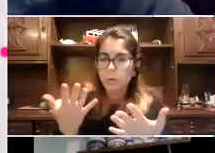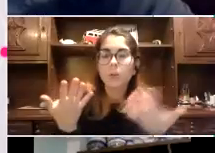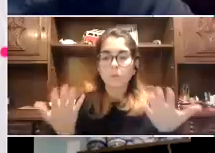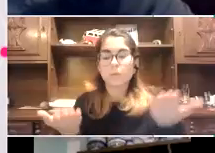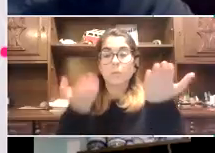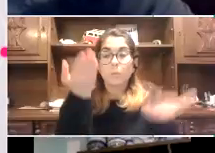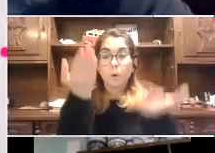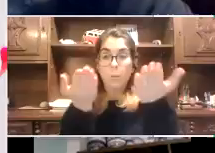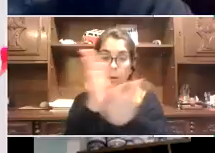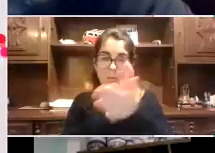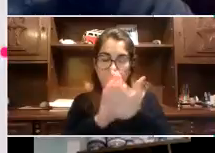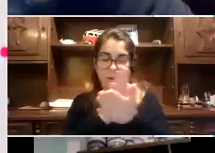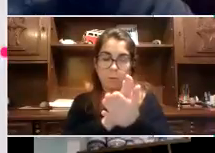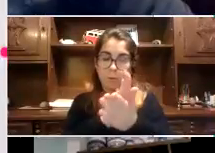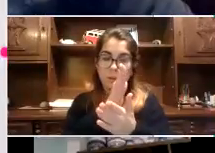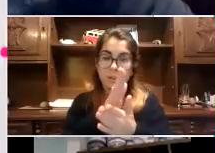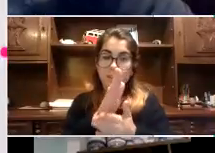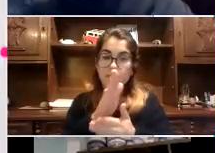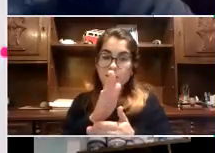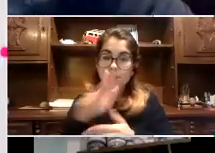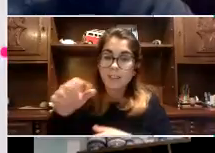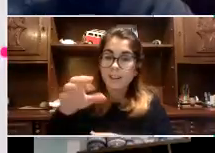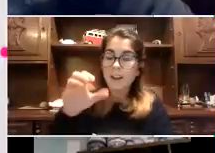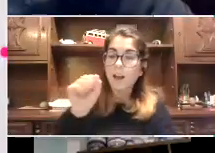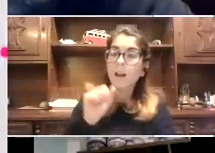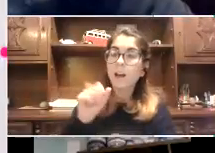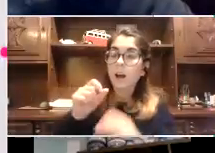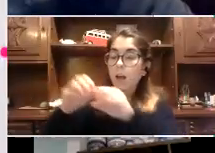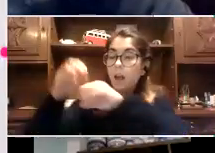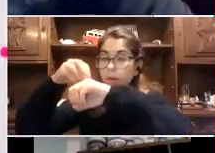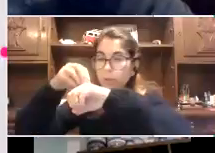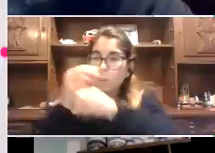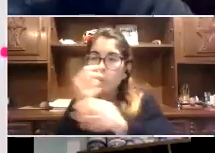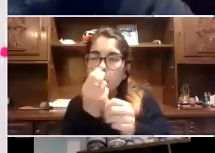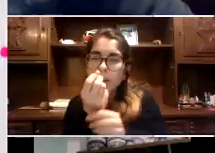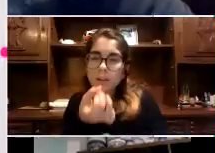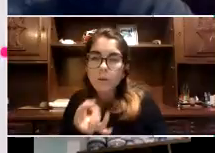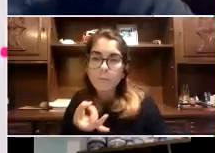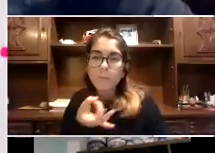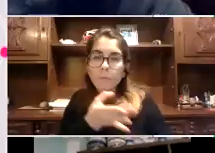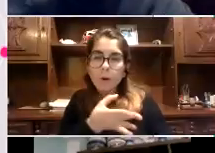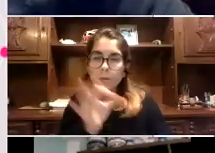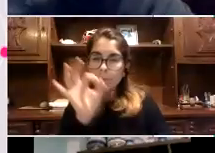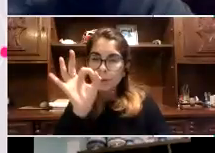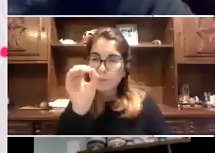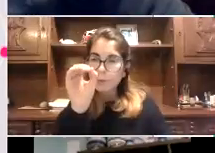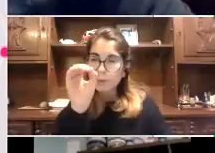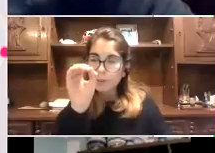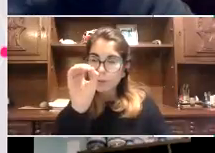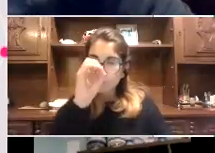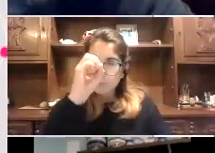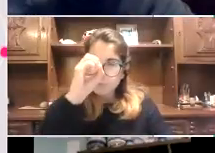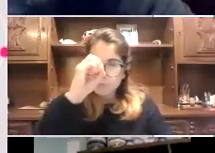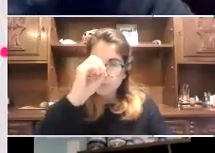analogía. Si es que el átomo fuera del tamaño de una canica de cristal, de una bolita de vidrio, si es que ampliáramos el